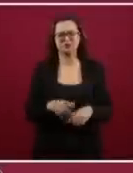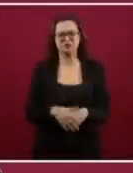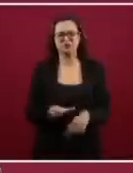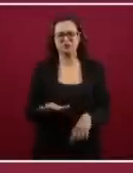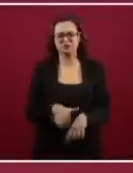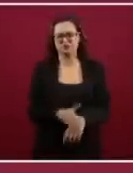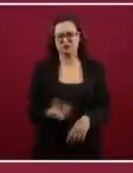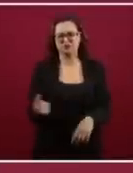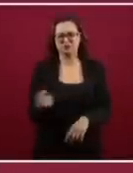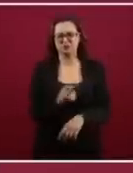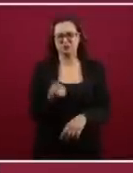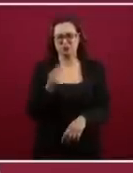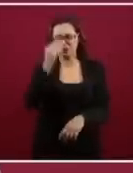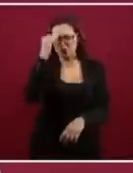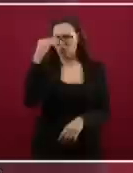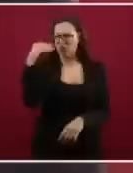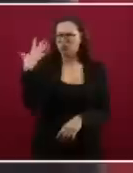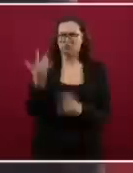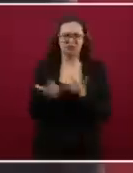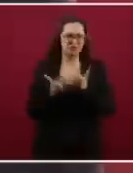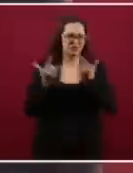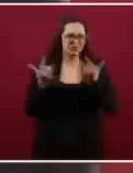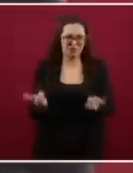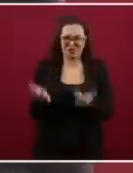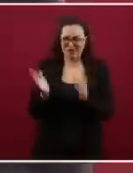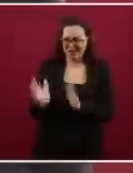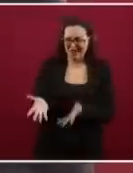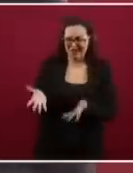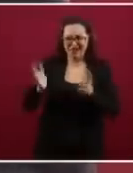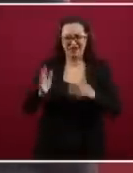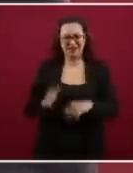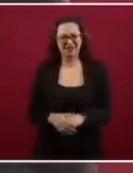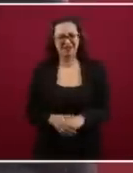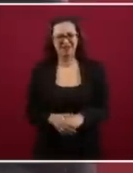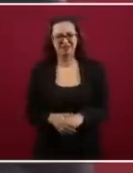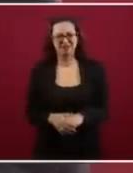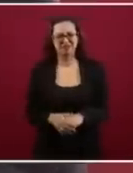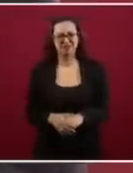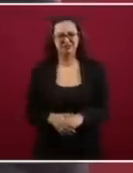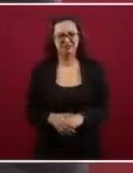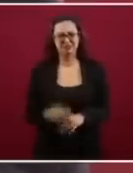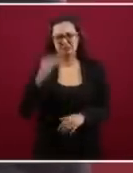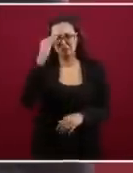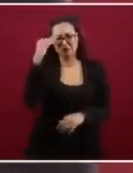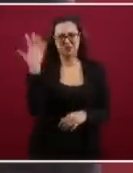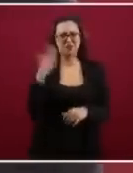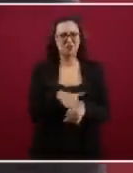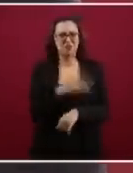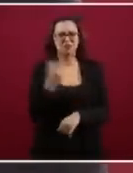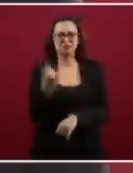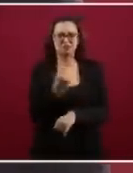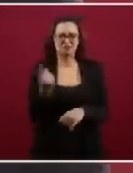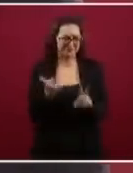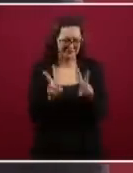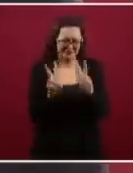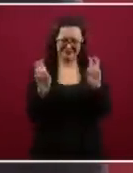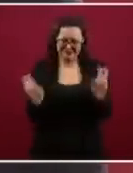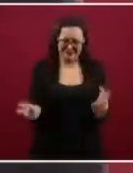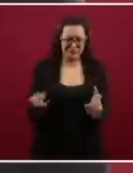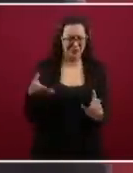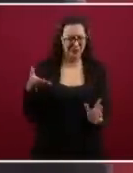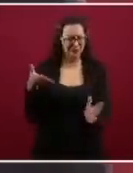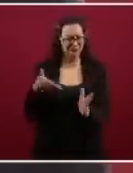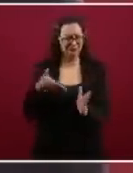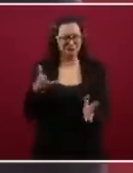¿Por qué olvidar nuestra historia? ¿Por qué no hablar de estos temas,